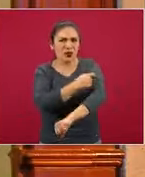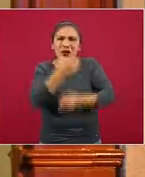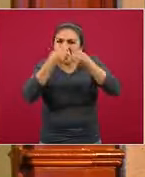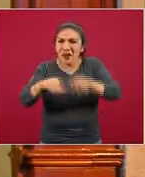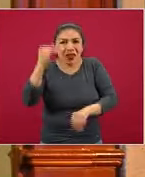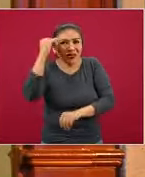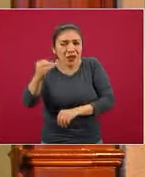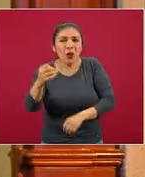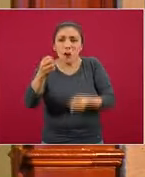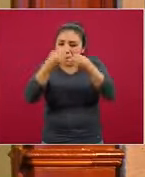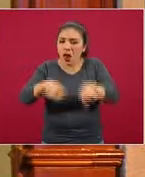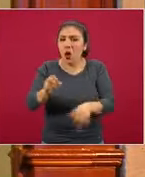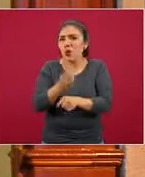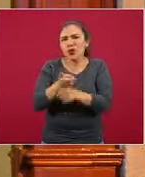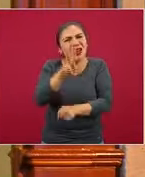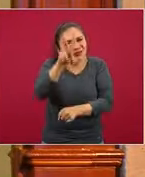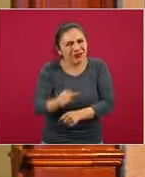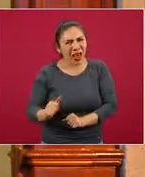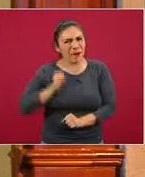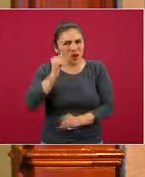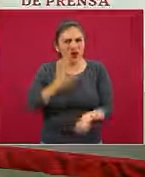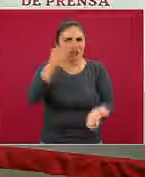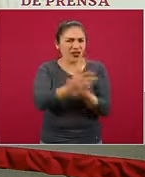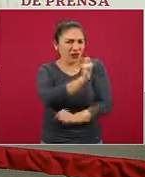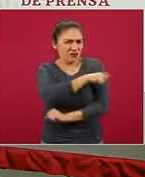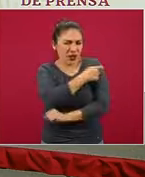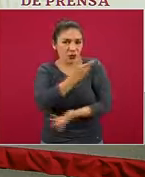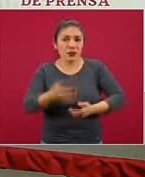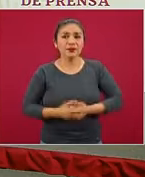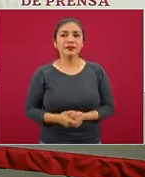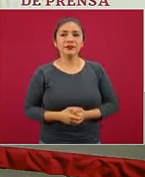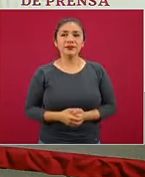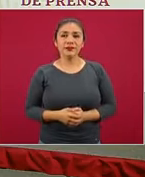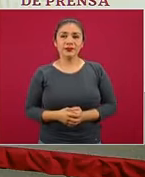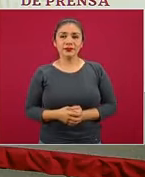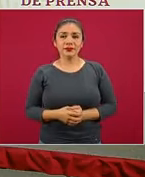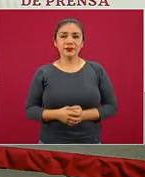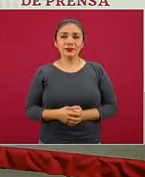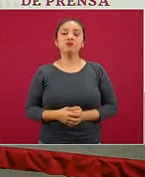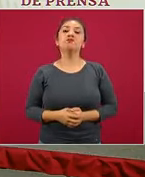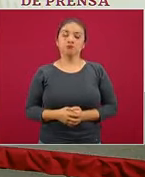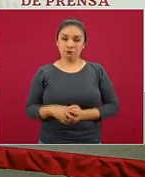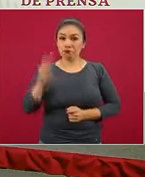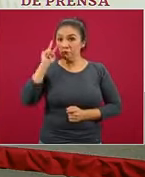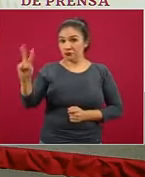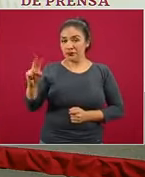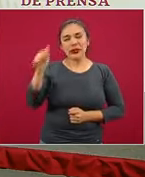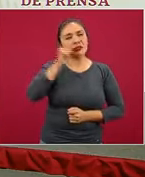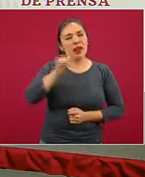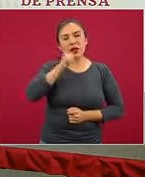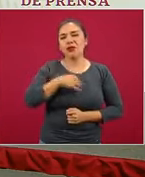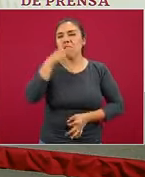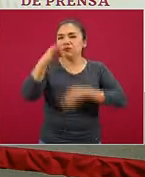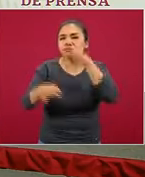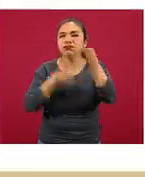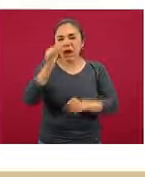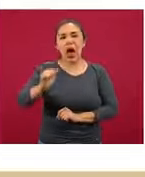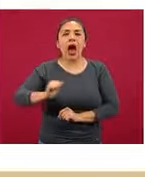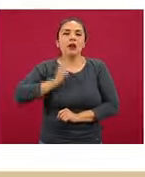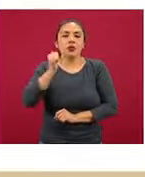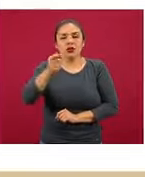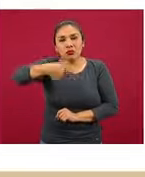esta oportunidad. Si vemos la siguiente diapositiva, siempre aprovechamos el espacio